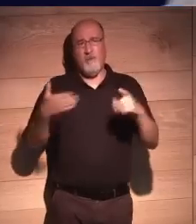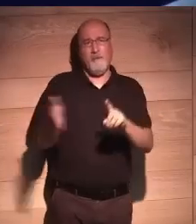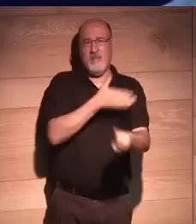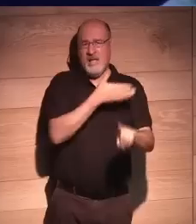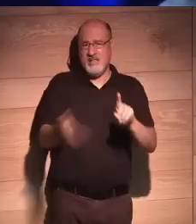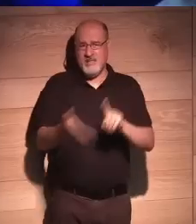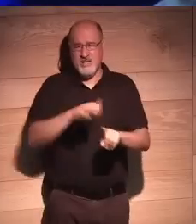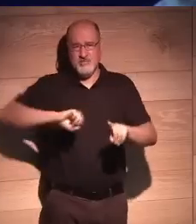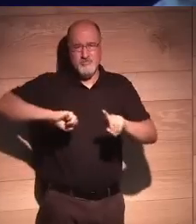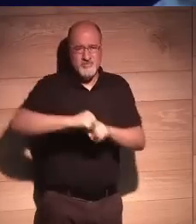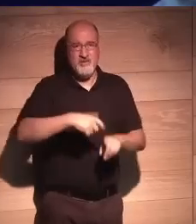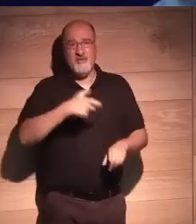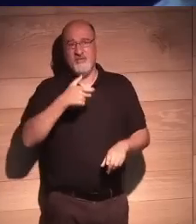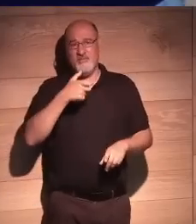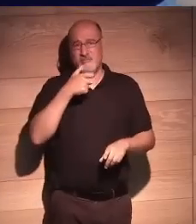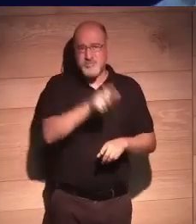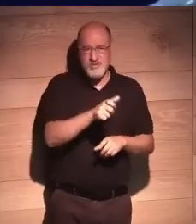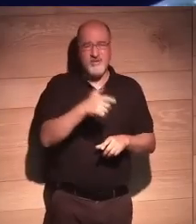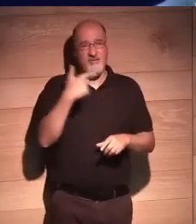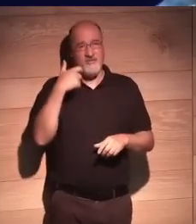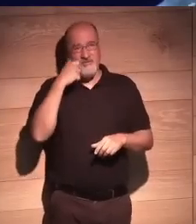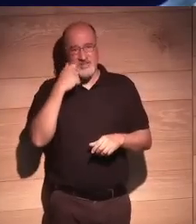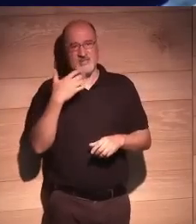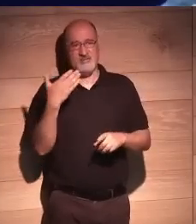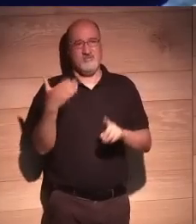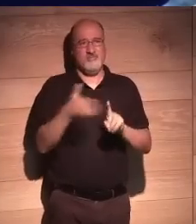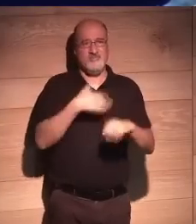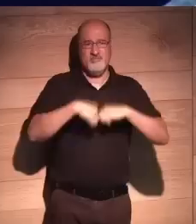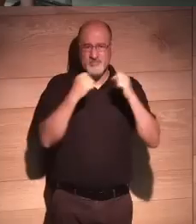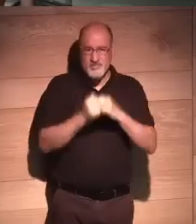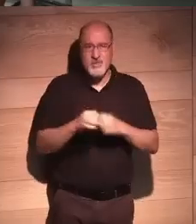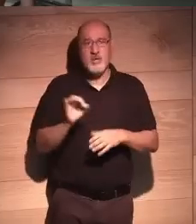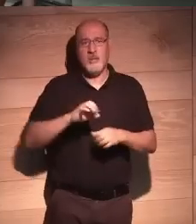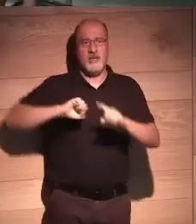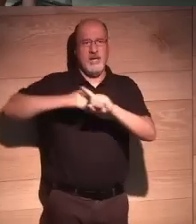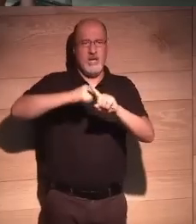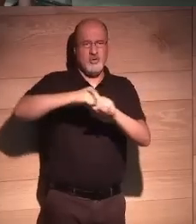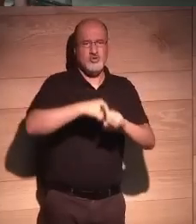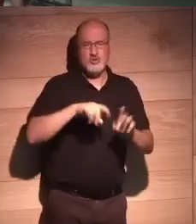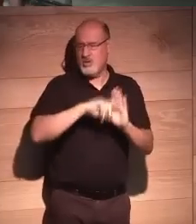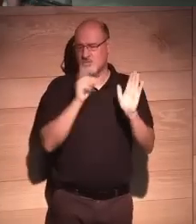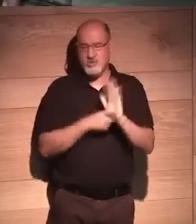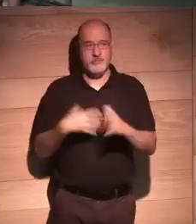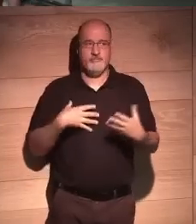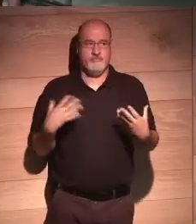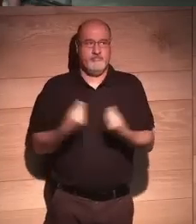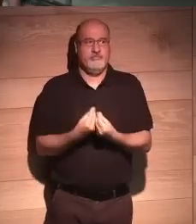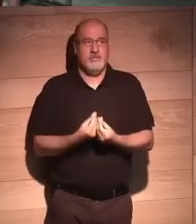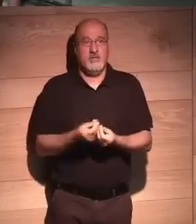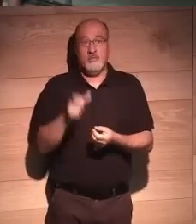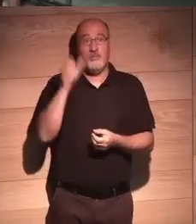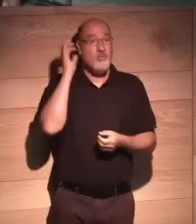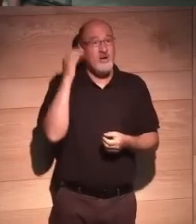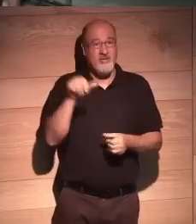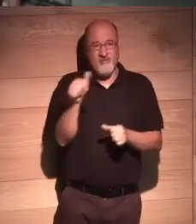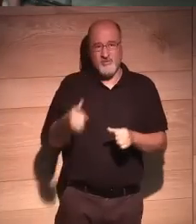verbal, y que sí lo paramos, pero cuando ya ha sucedido, claro, ¿no? El acoso total. El acoso absoluto, La cosificación de las machismo, mujeres la sistemáticamente.